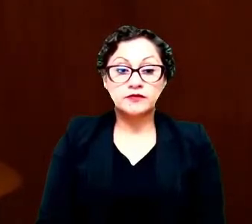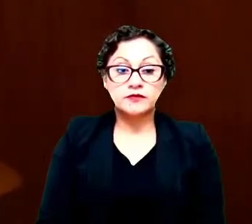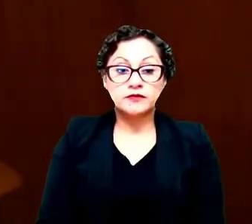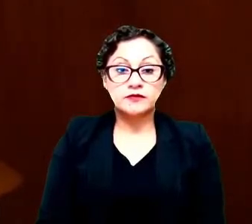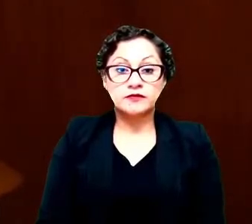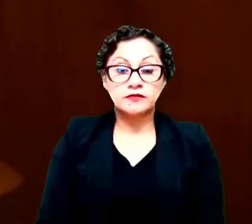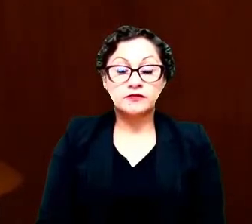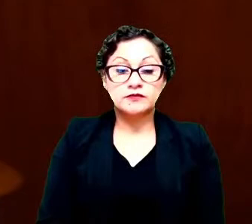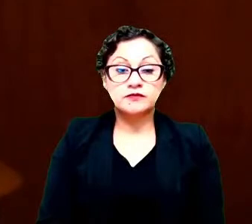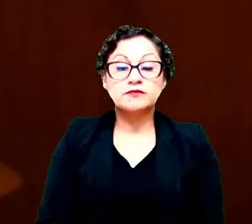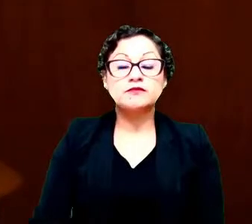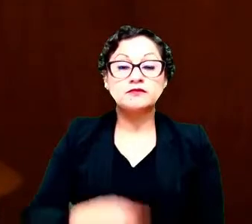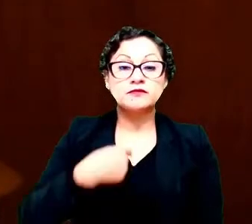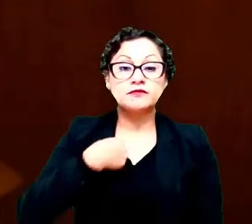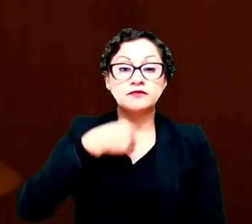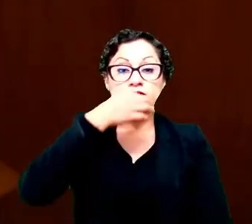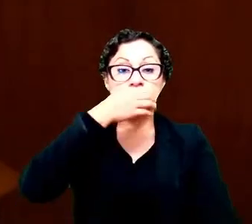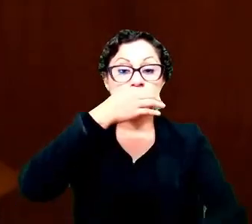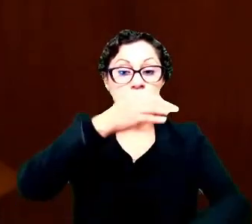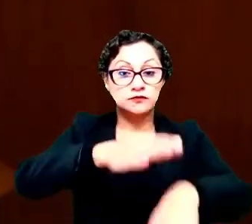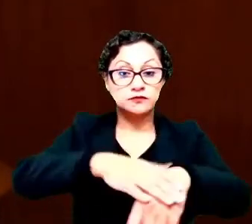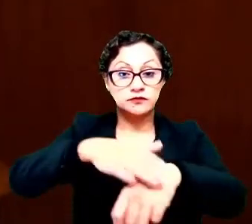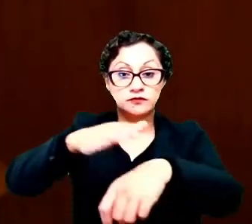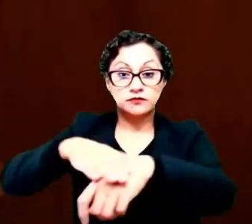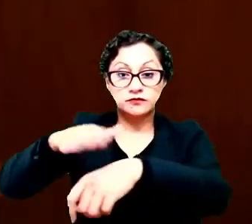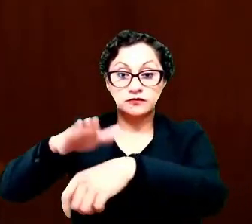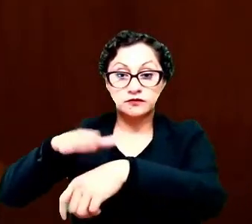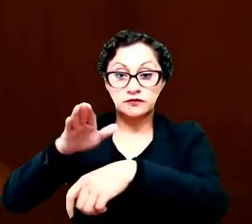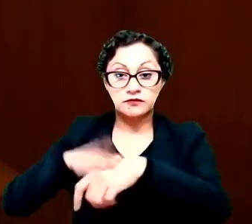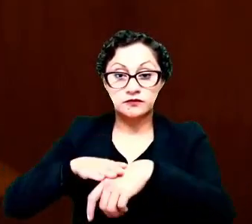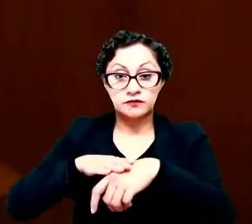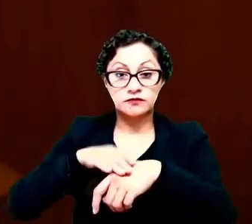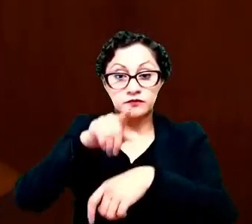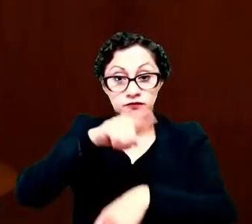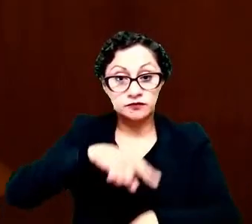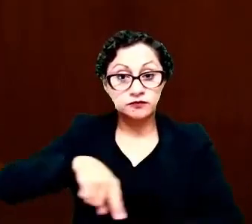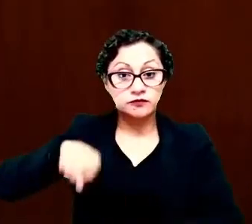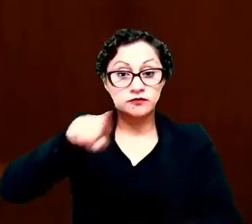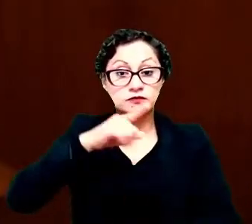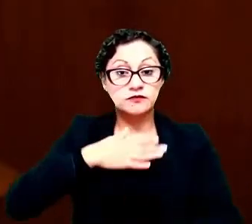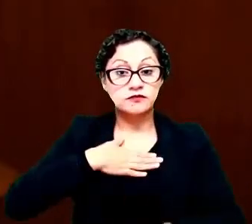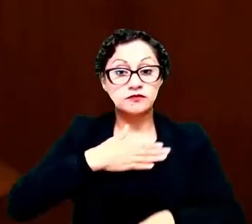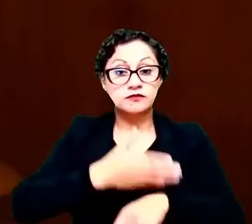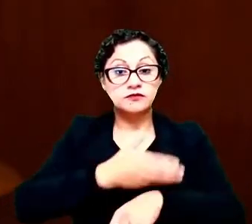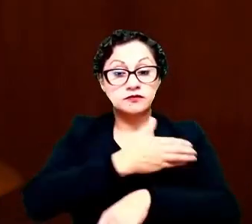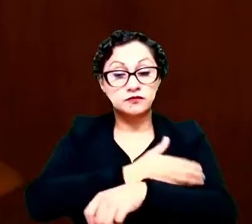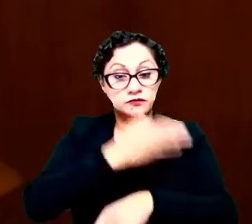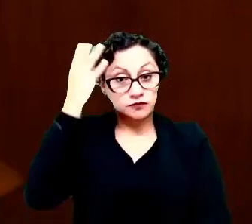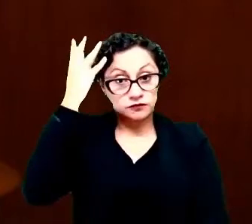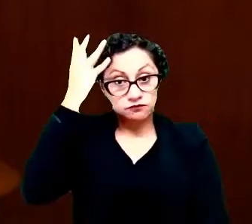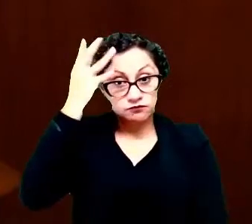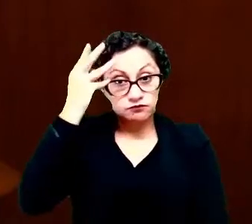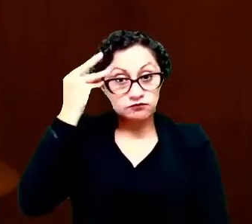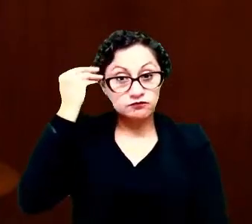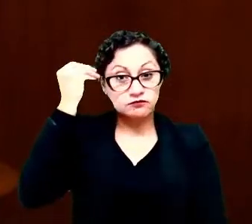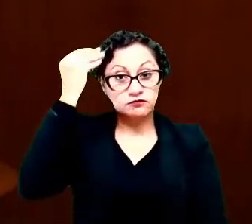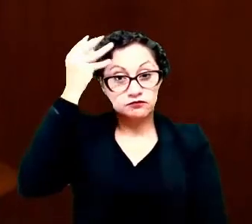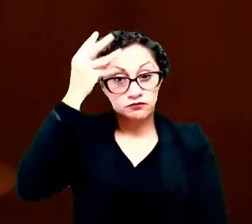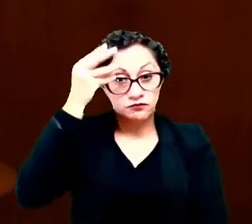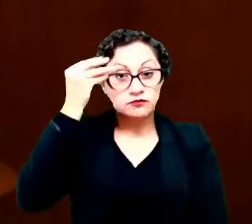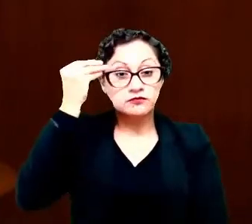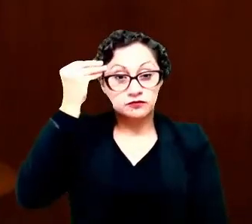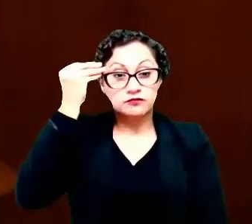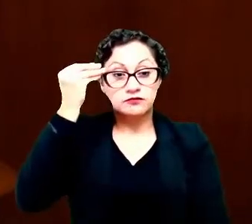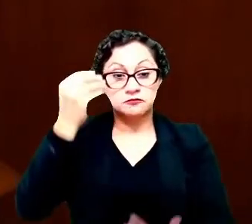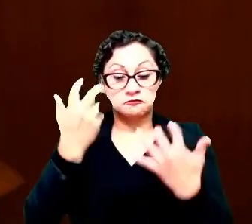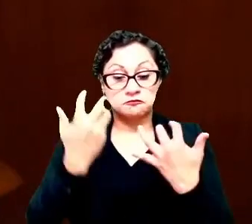hago un llamado a la reflexión de todos mis compañeros que integran o que integramos el pleno